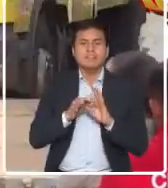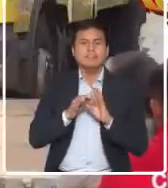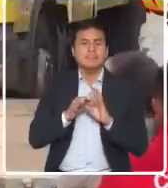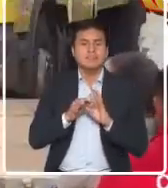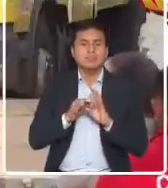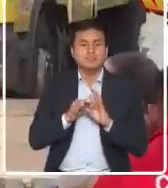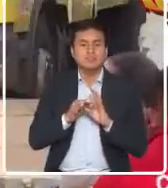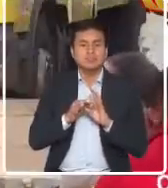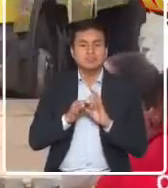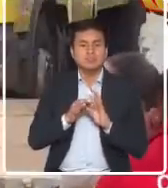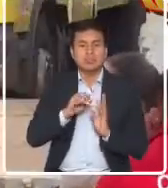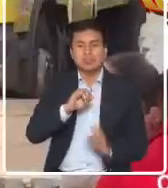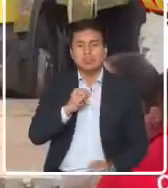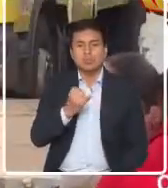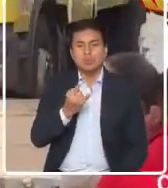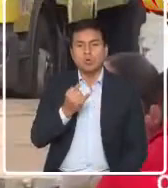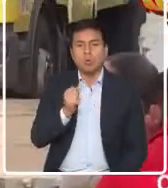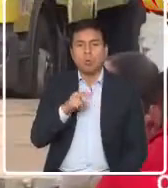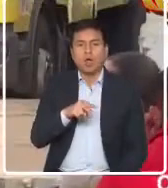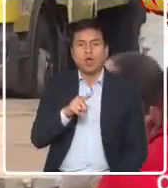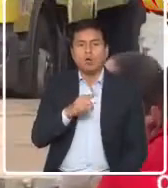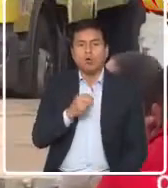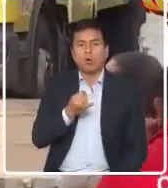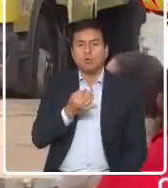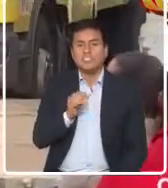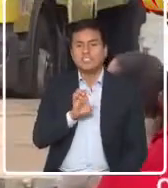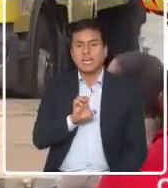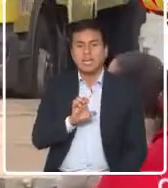Agradecemos a Juan José Ugarte por sus palabras.